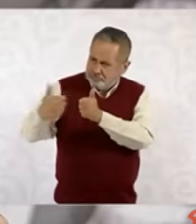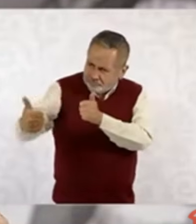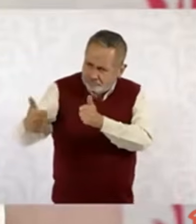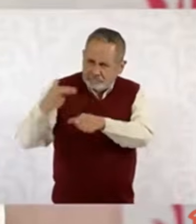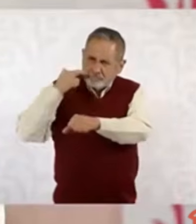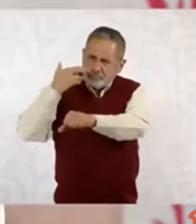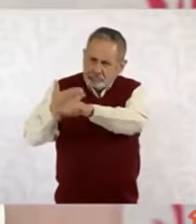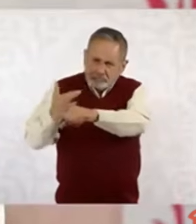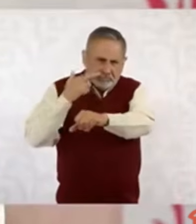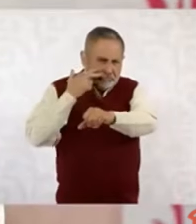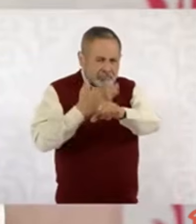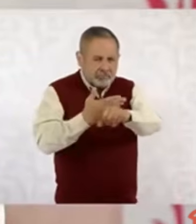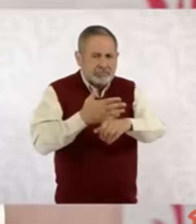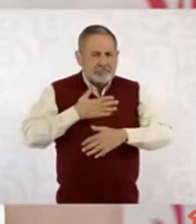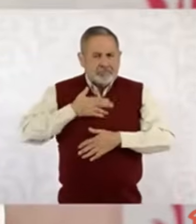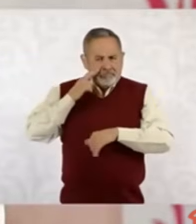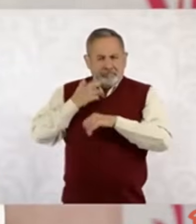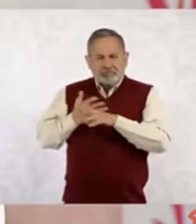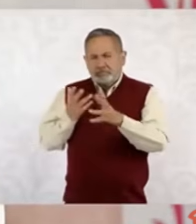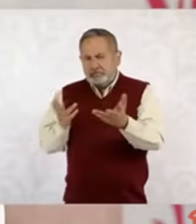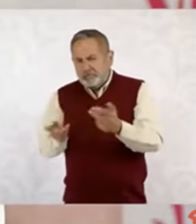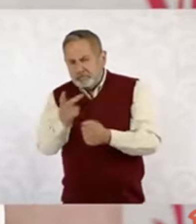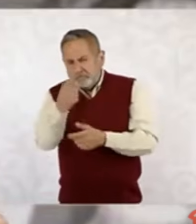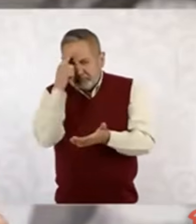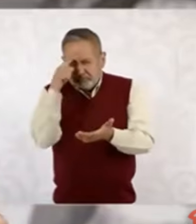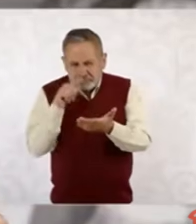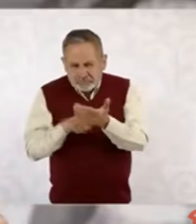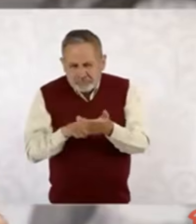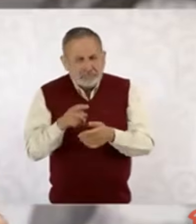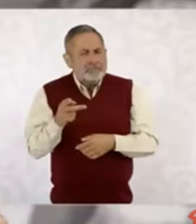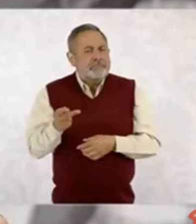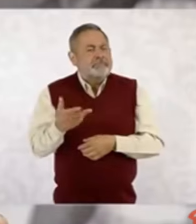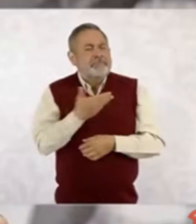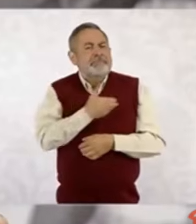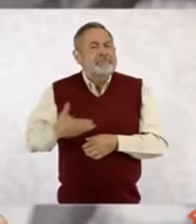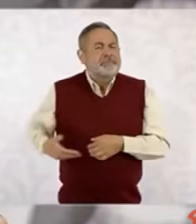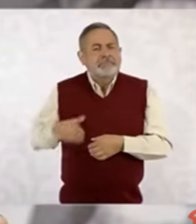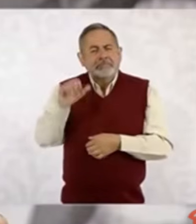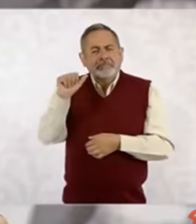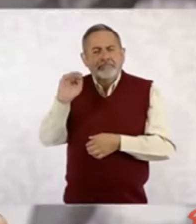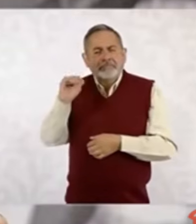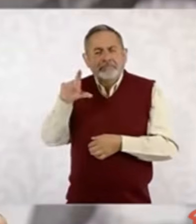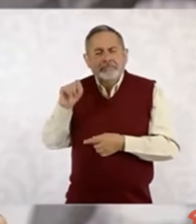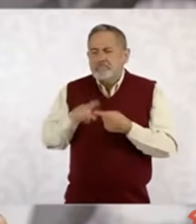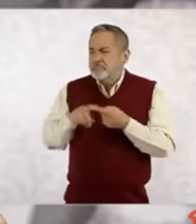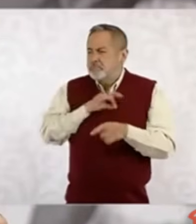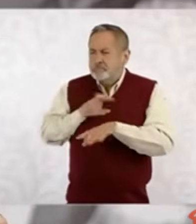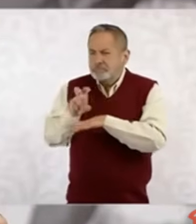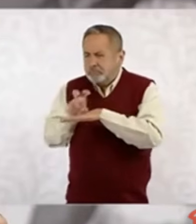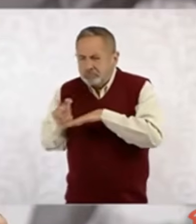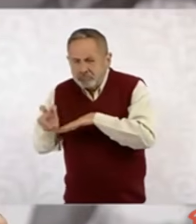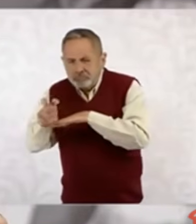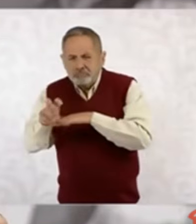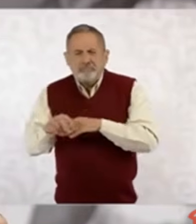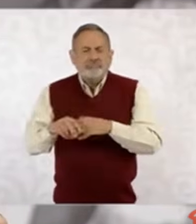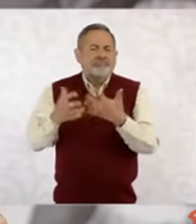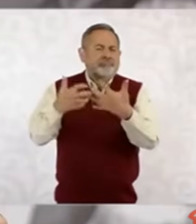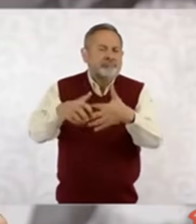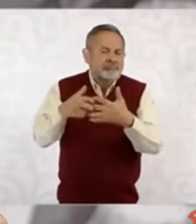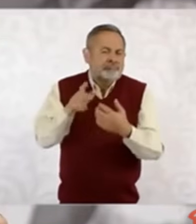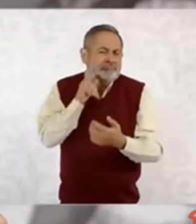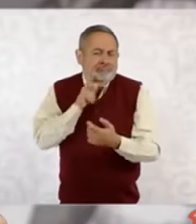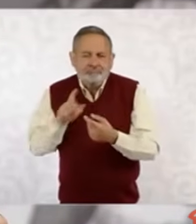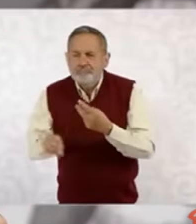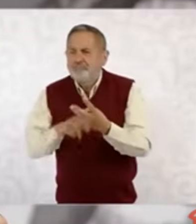¿tú crees que el presidente López Obrador hubiera hecho el Tren Maya, el interoceánico, la refinería Dos Bocas,